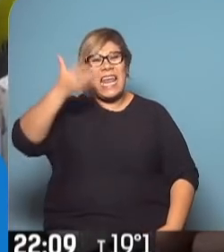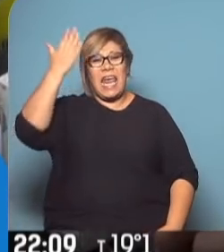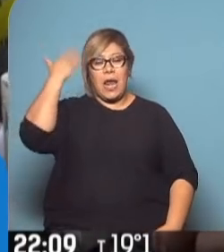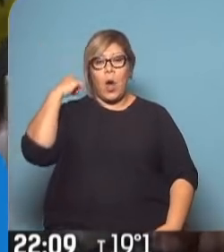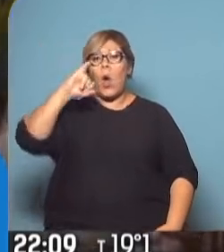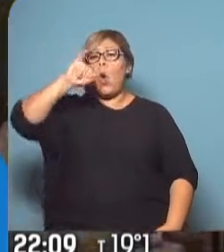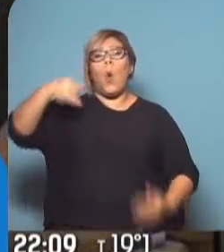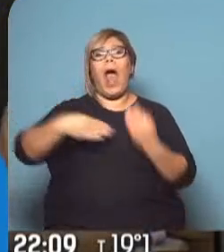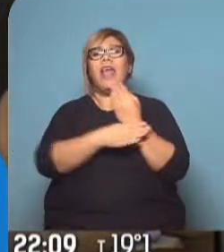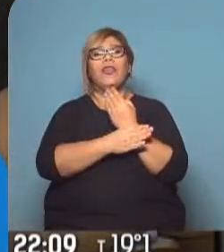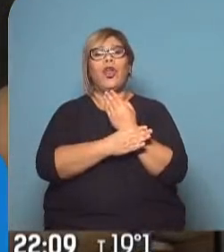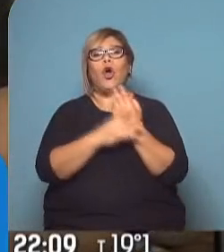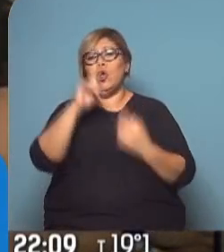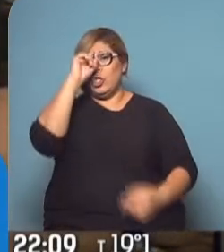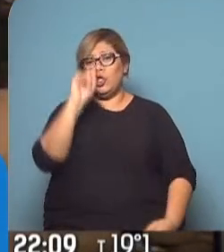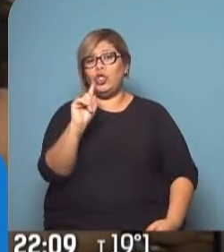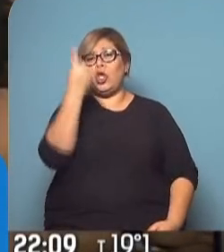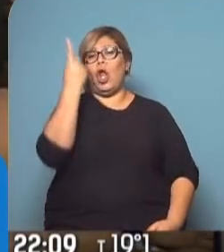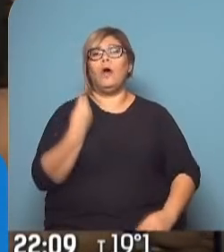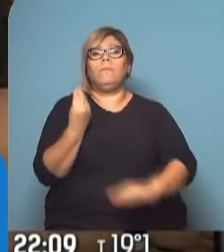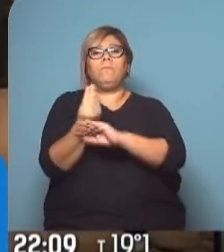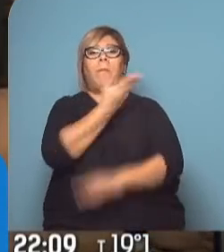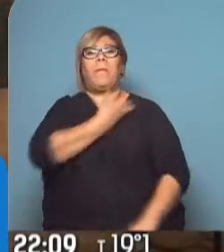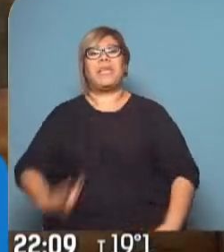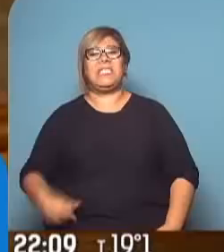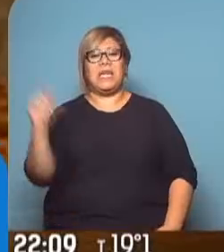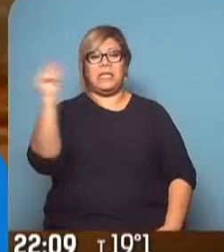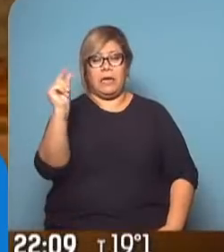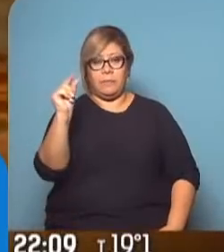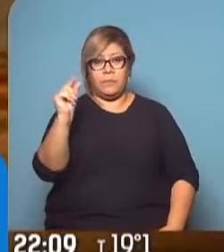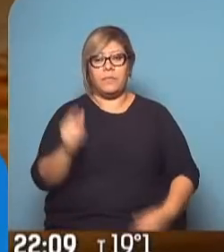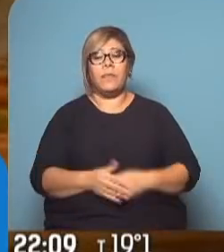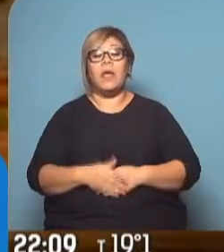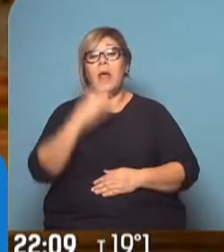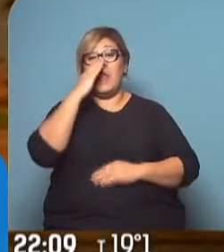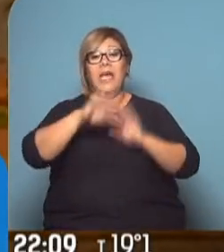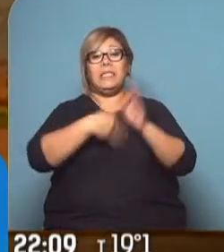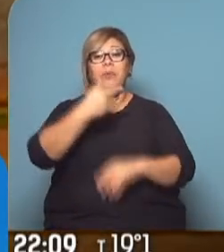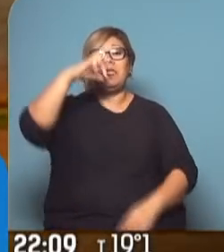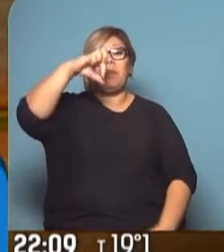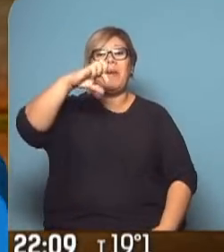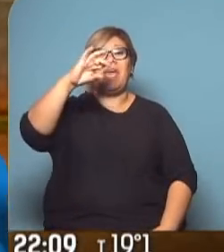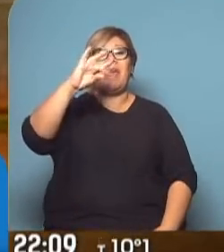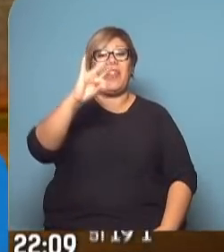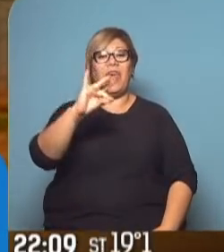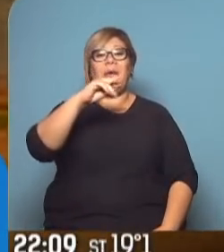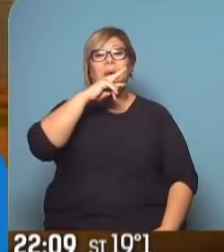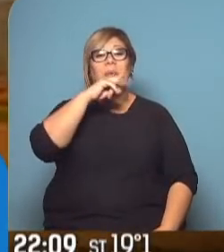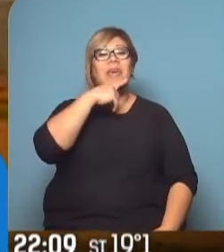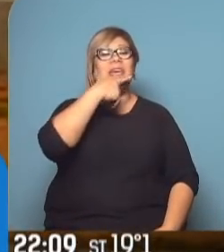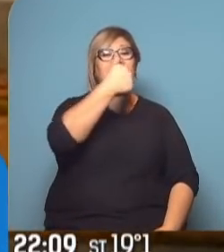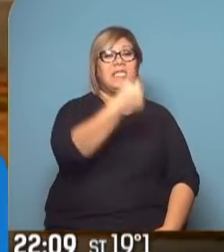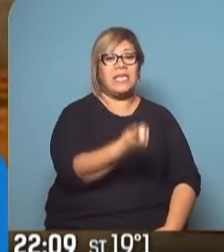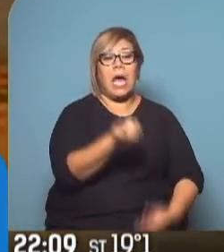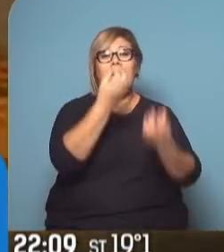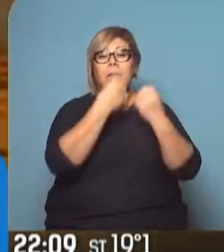encargado. Luego siguieron las sanciones de Washington, particularmente contra PDVSA, lo que profundizó aún más la debacle económica y el